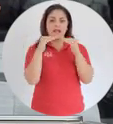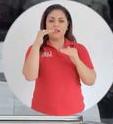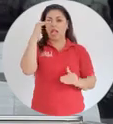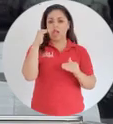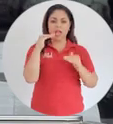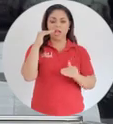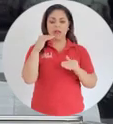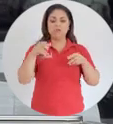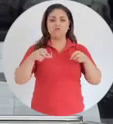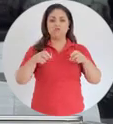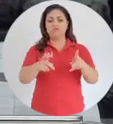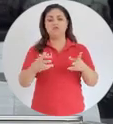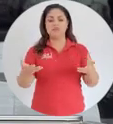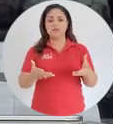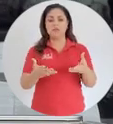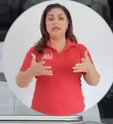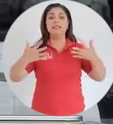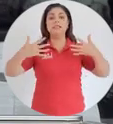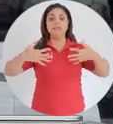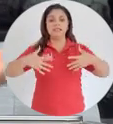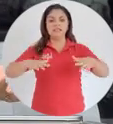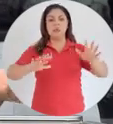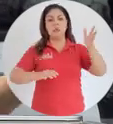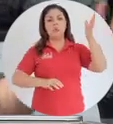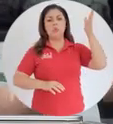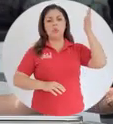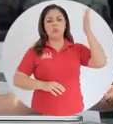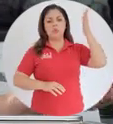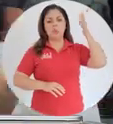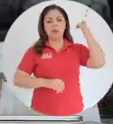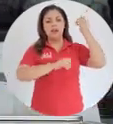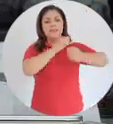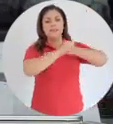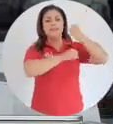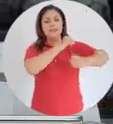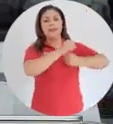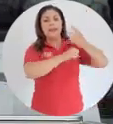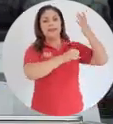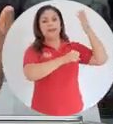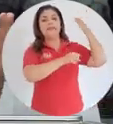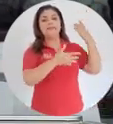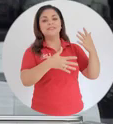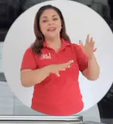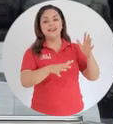Ya desde el siglo pasado, quienes vivimos en ese siglo,